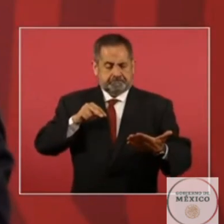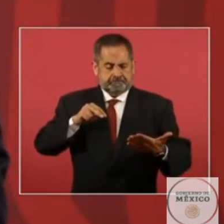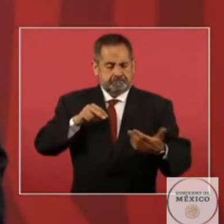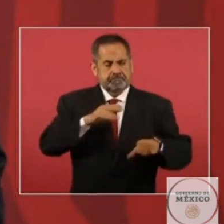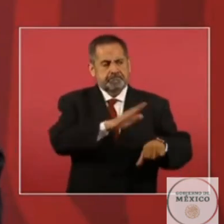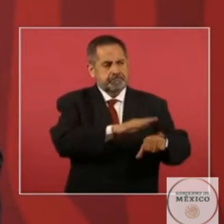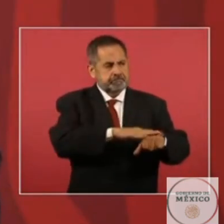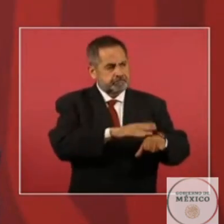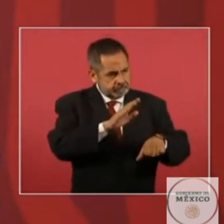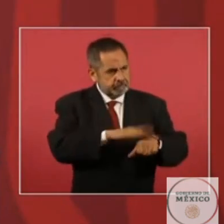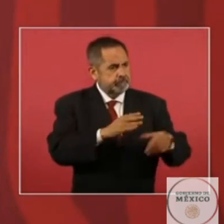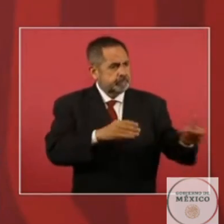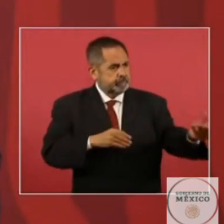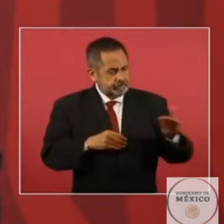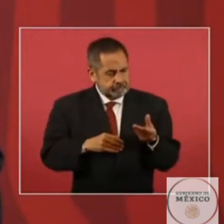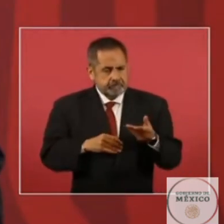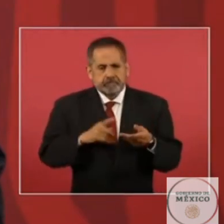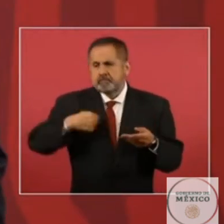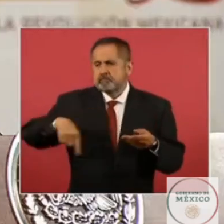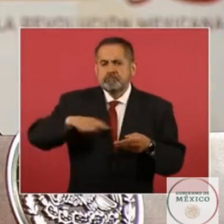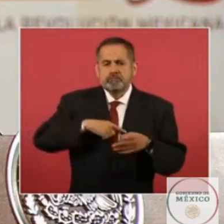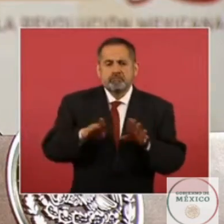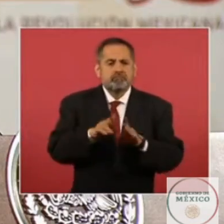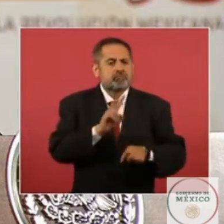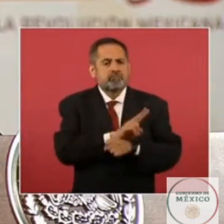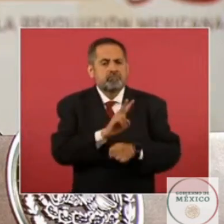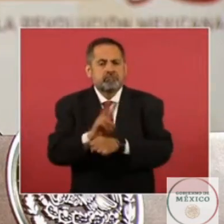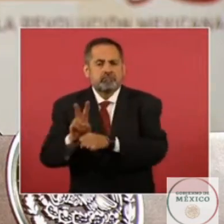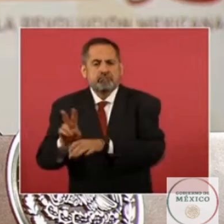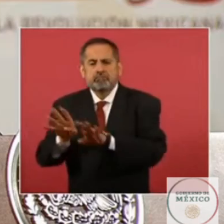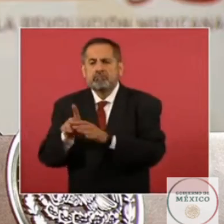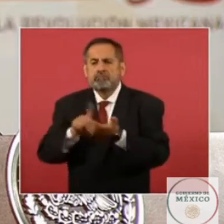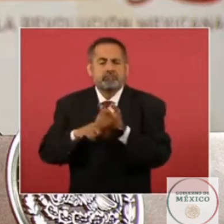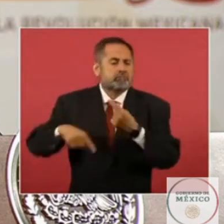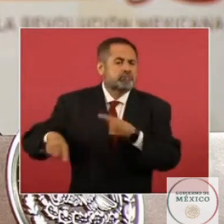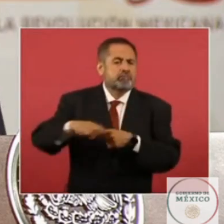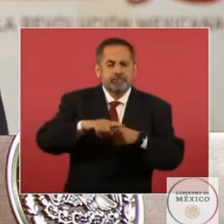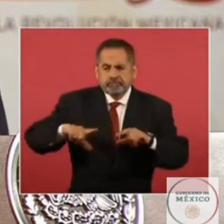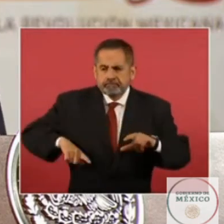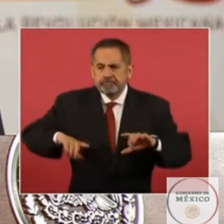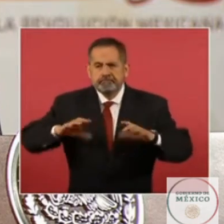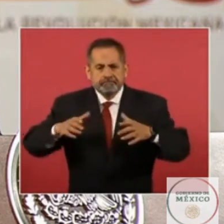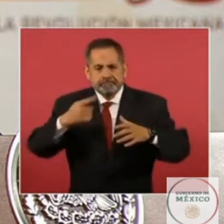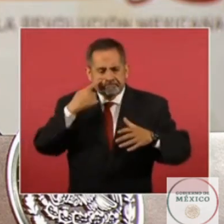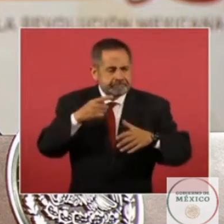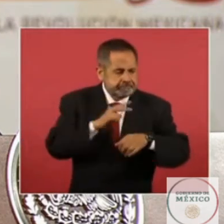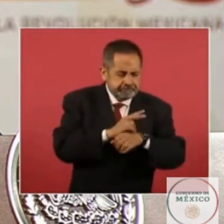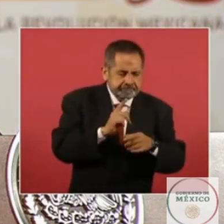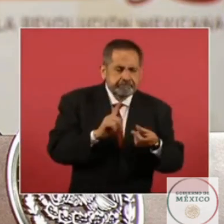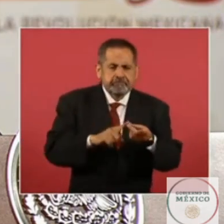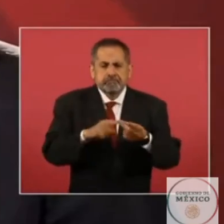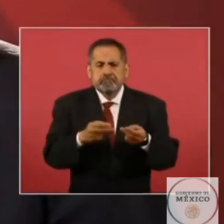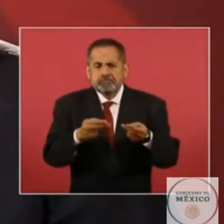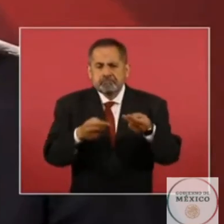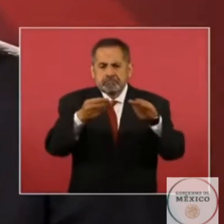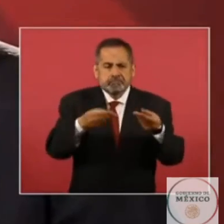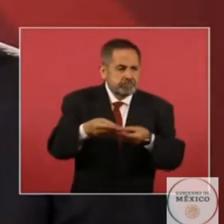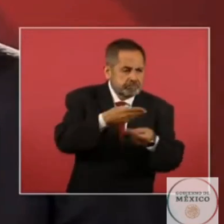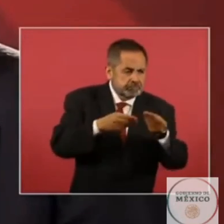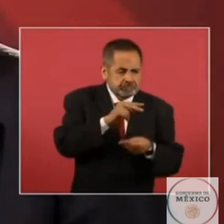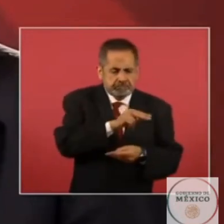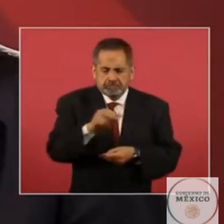que provenga del sistema financiero, sino de la administración pública. Es así como obtenemos